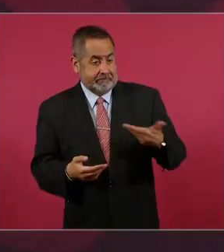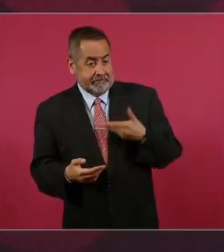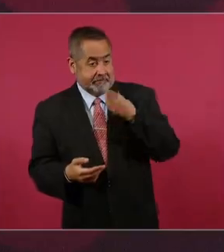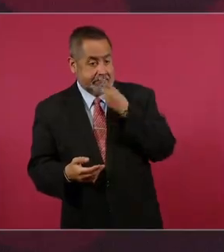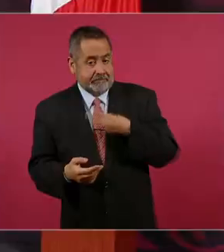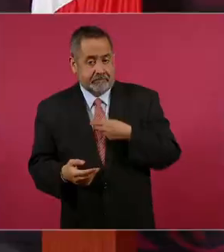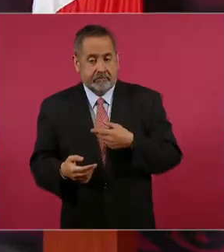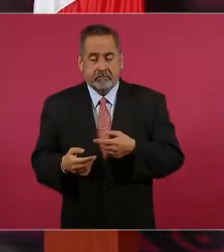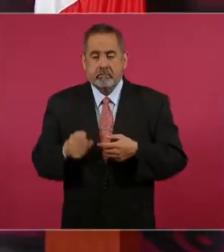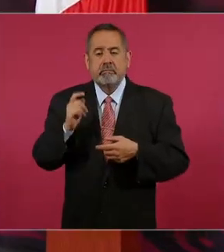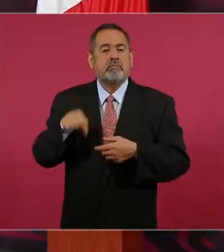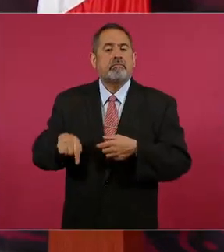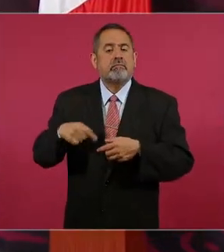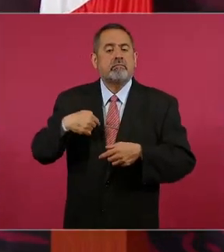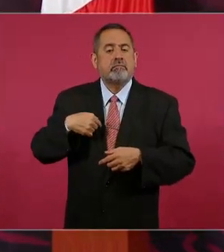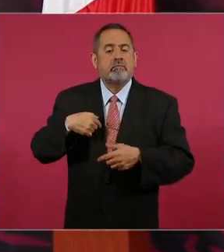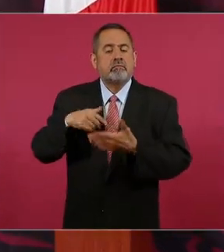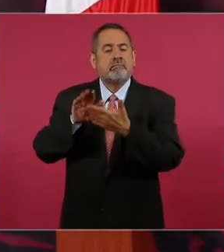borre